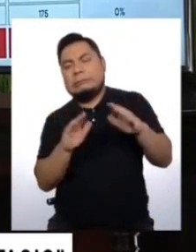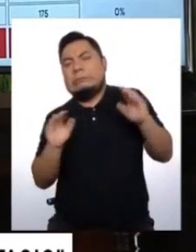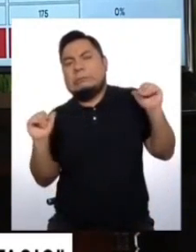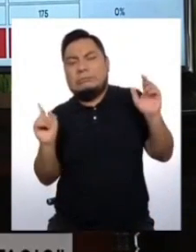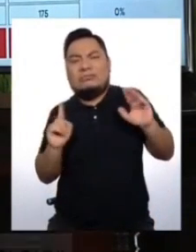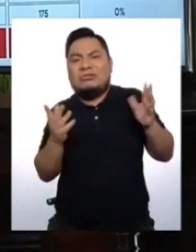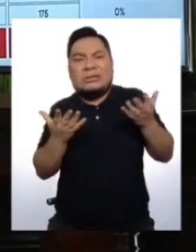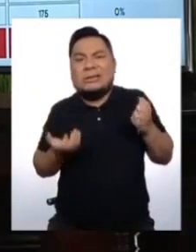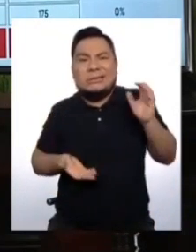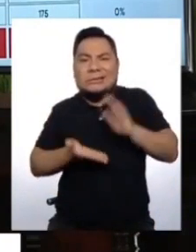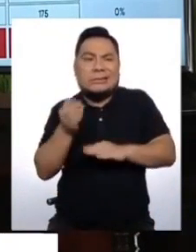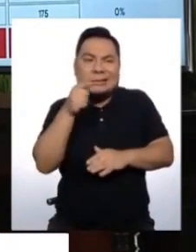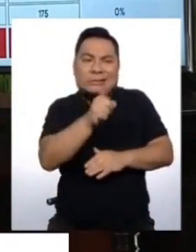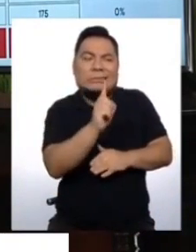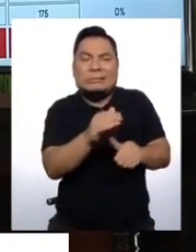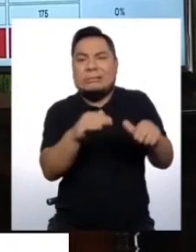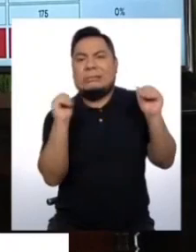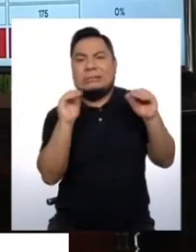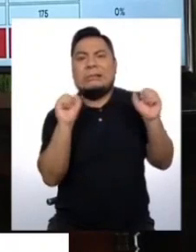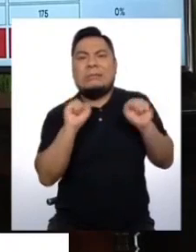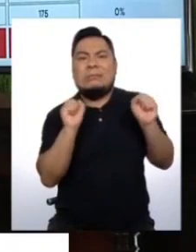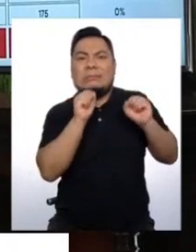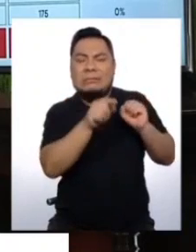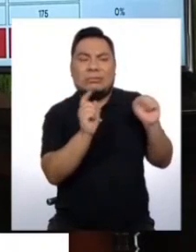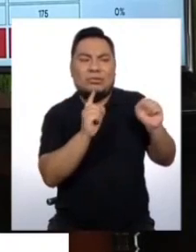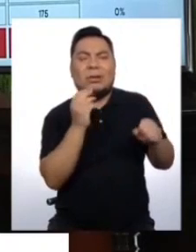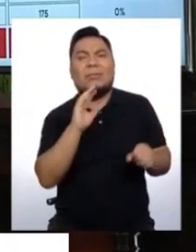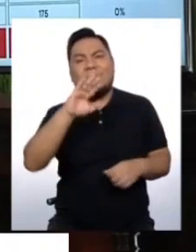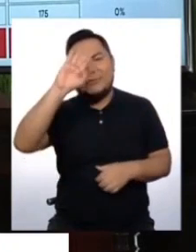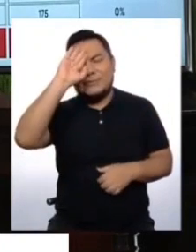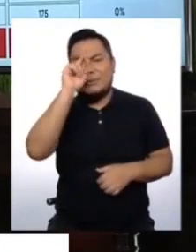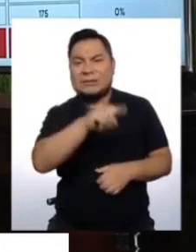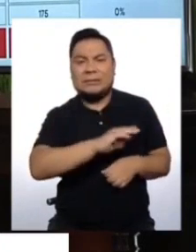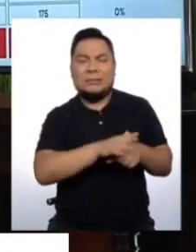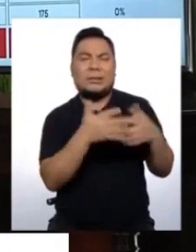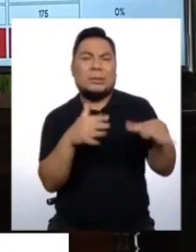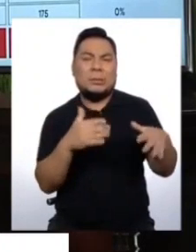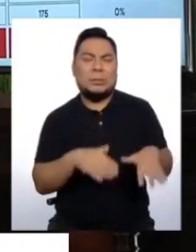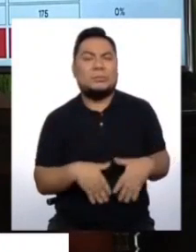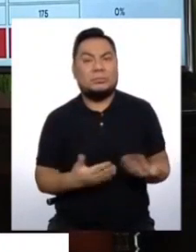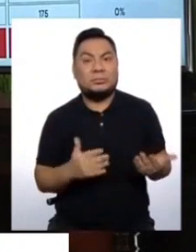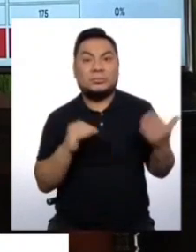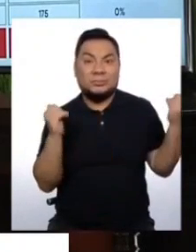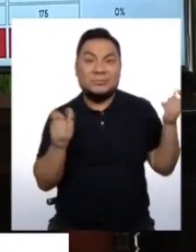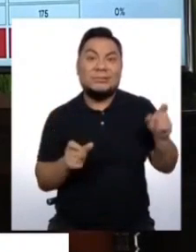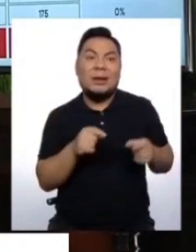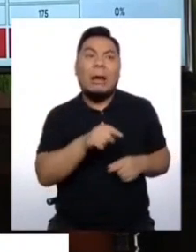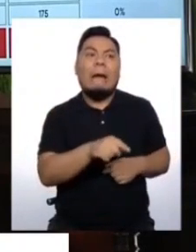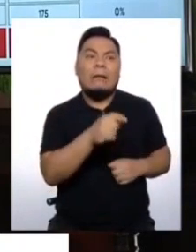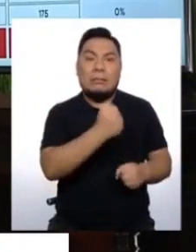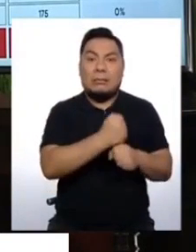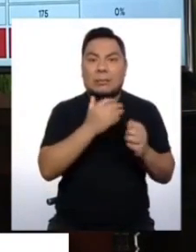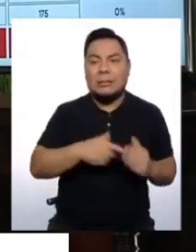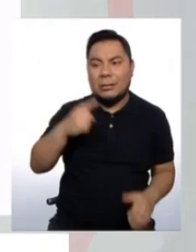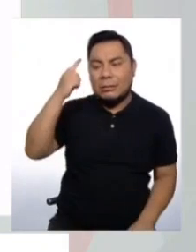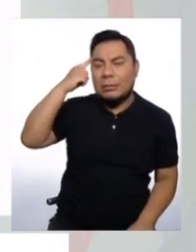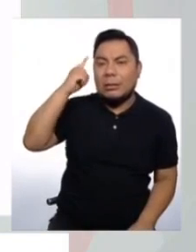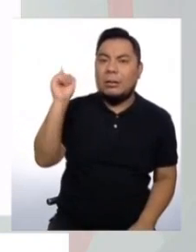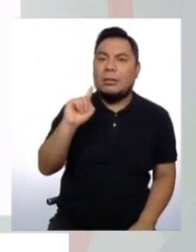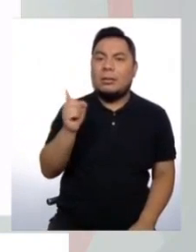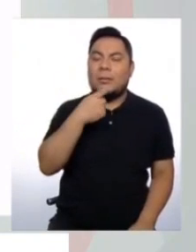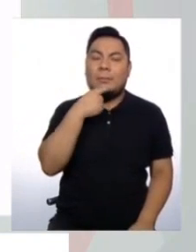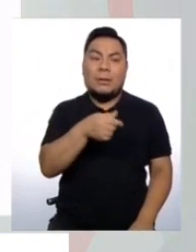no van a querer ir, van a tener temor de ir a un mercado que tenga alto índice de contagio. Entonces, el